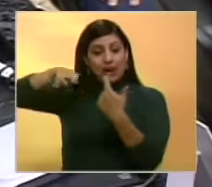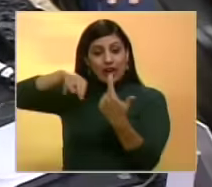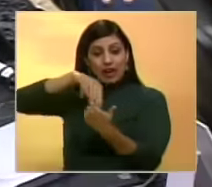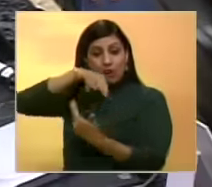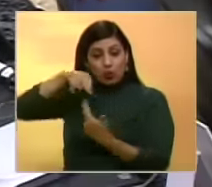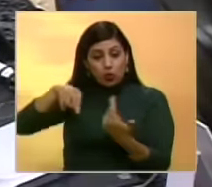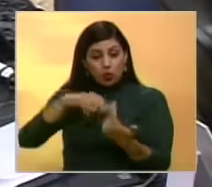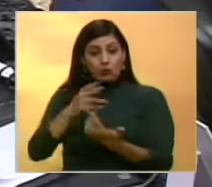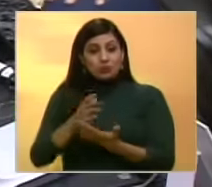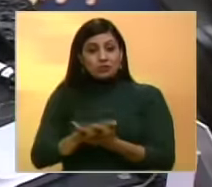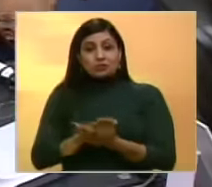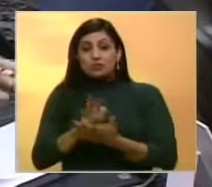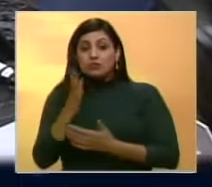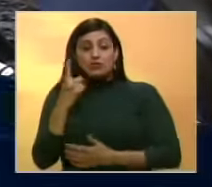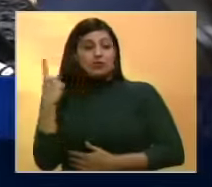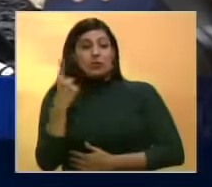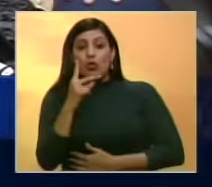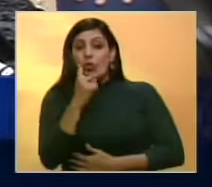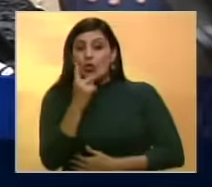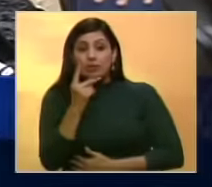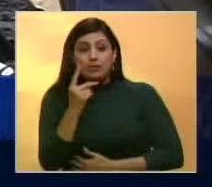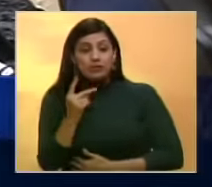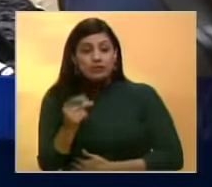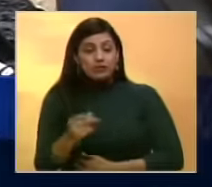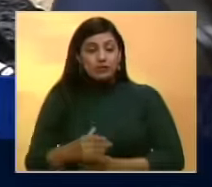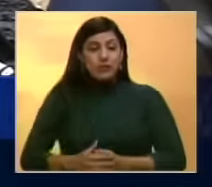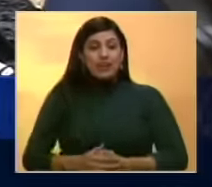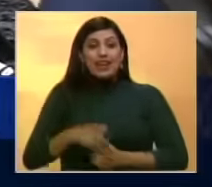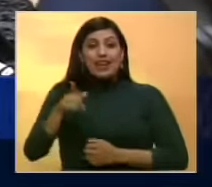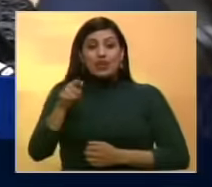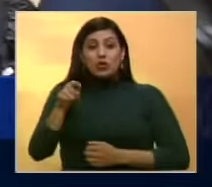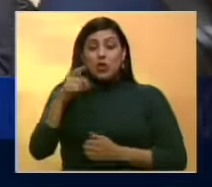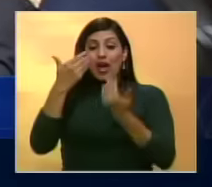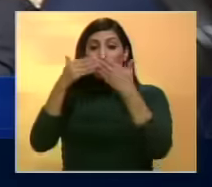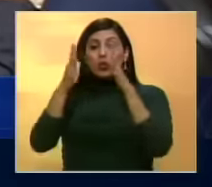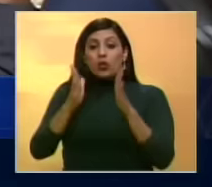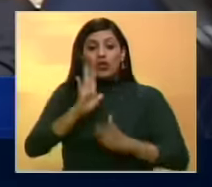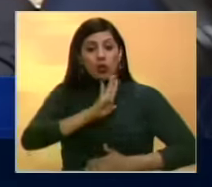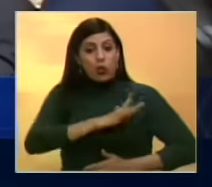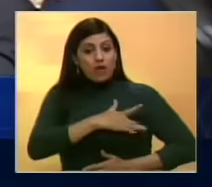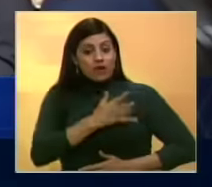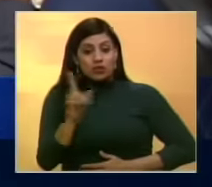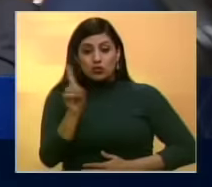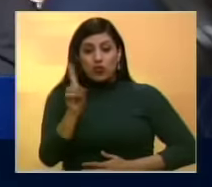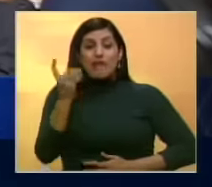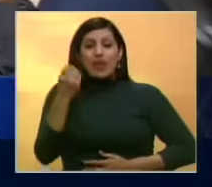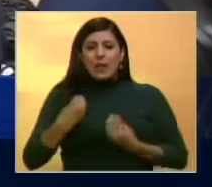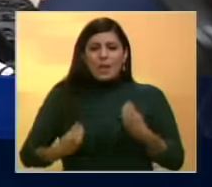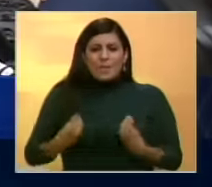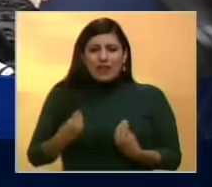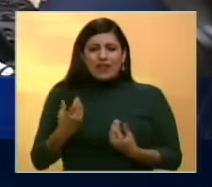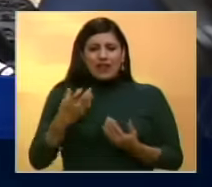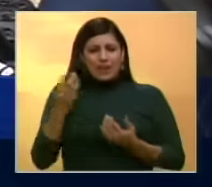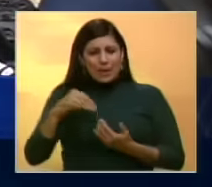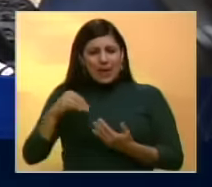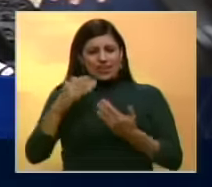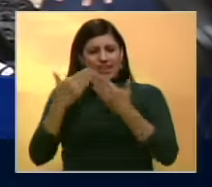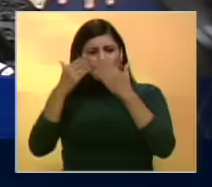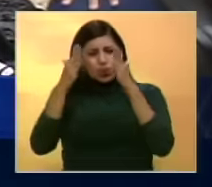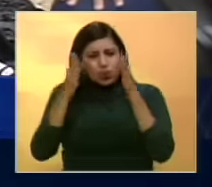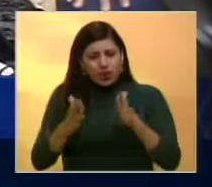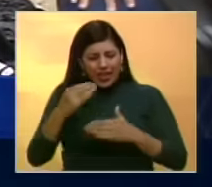compatriotas no solamente es ser estudiante universitario y se preocupa por el estudiante